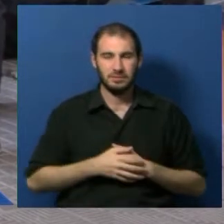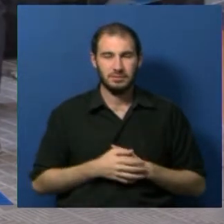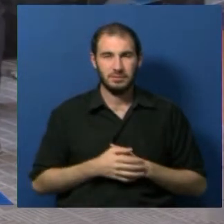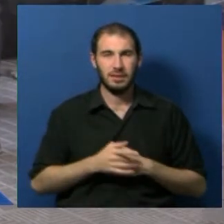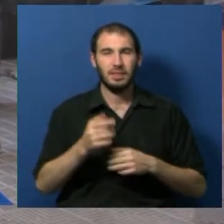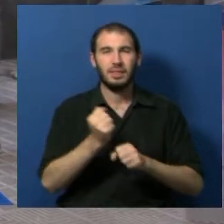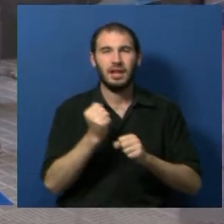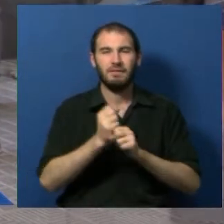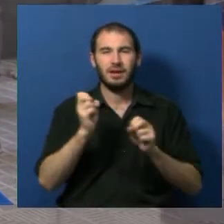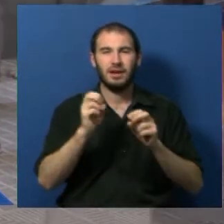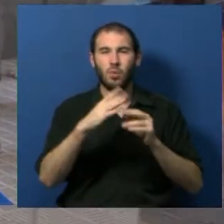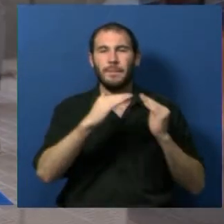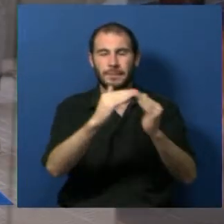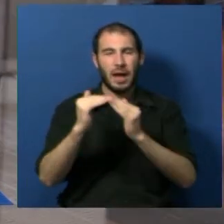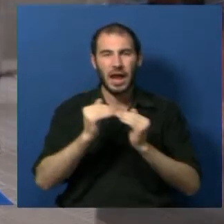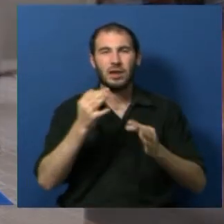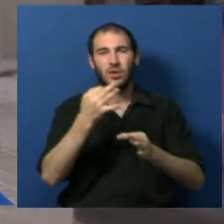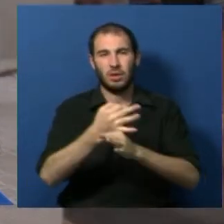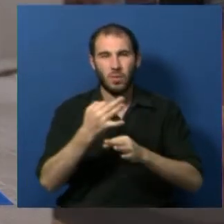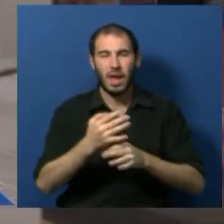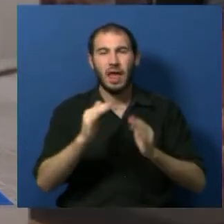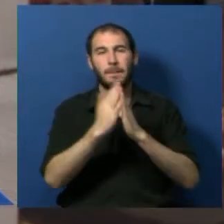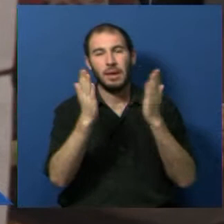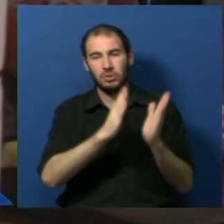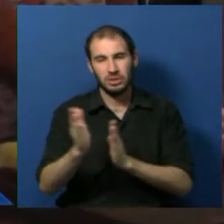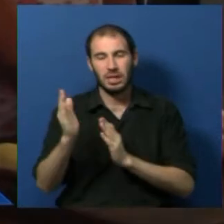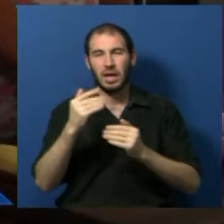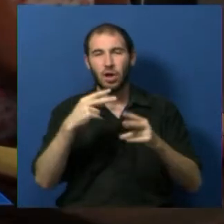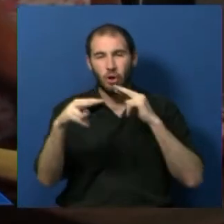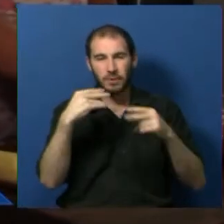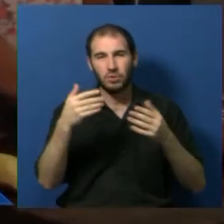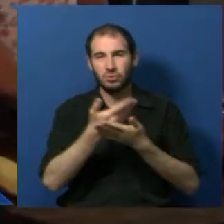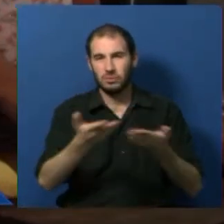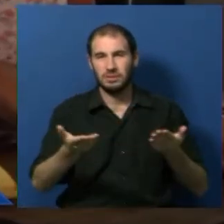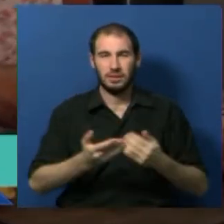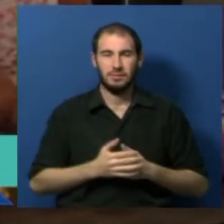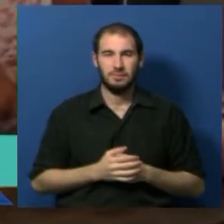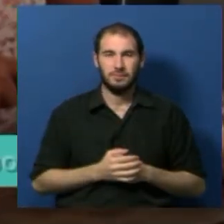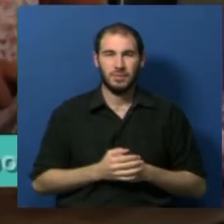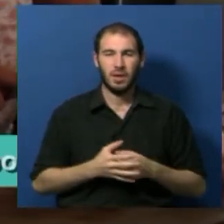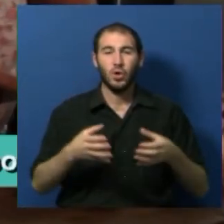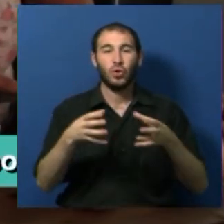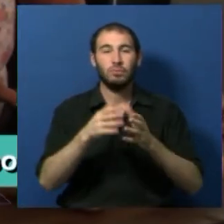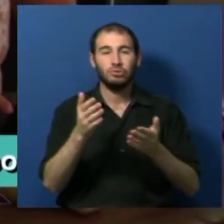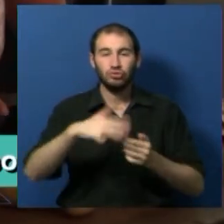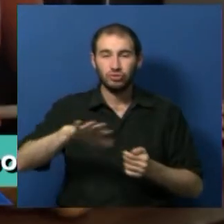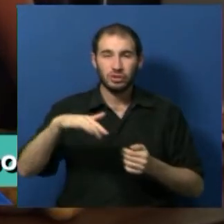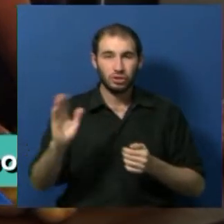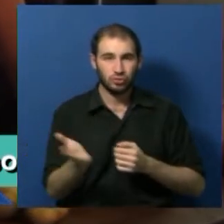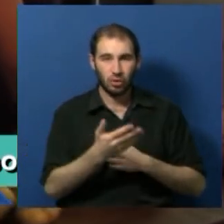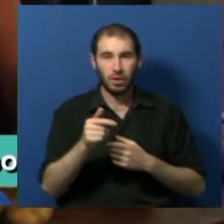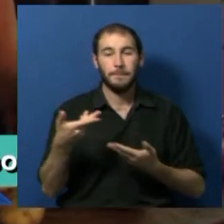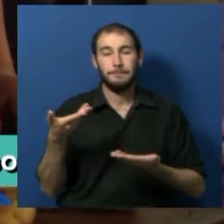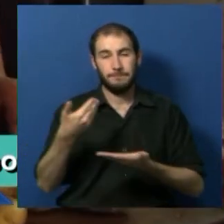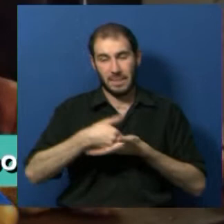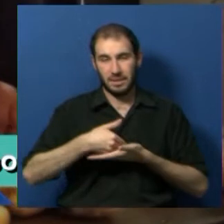para trabajar mucho en los barrios, en las escuelas, en las bibliotecas, en los comedores comunitarios, en todas las organizaciones sociales que lo